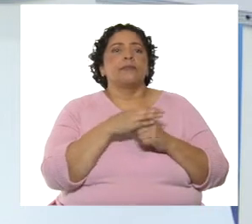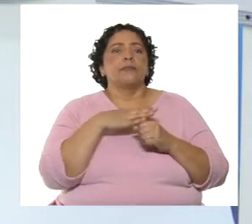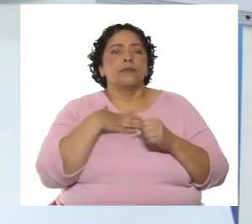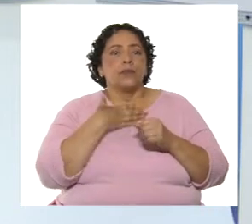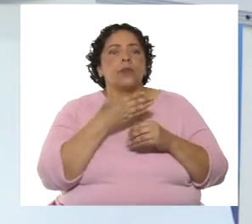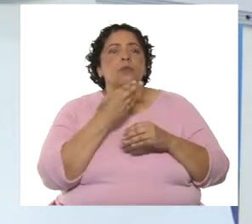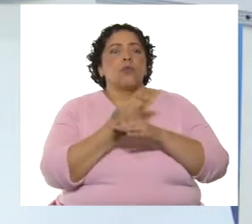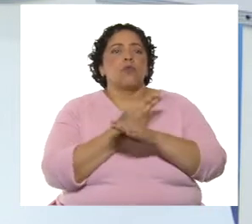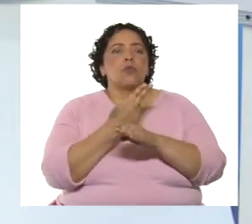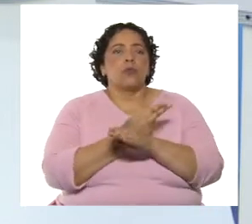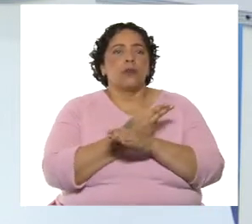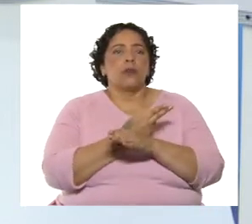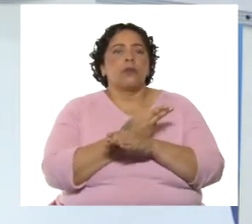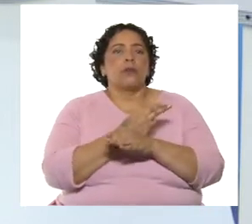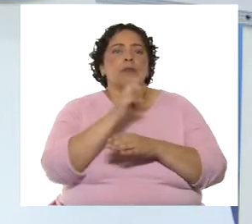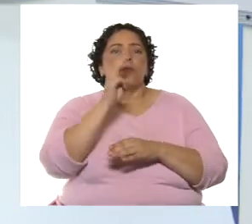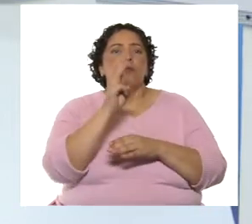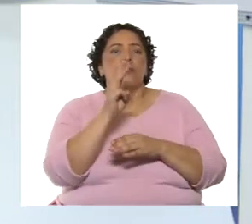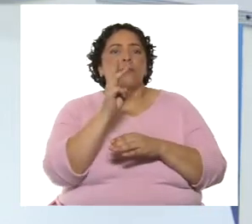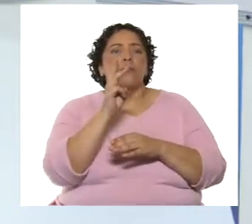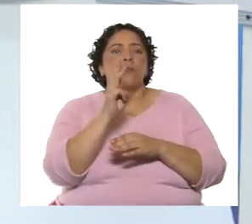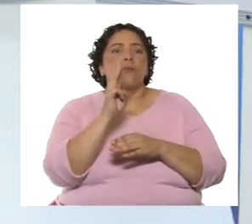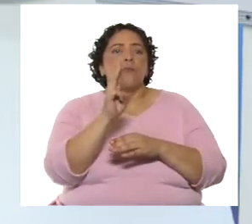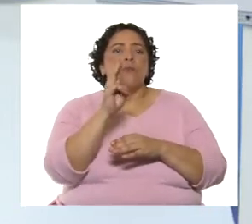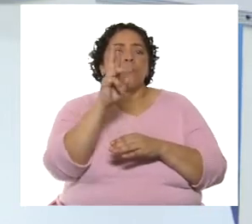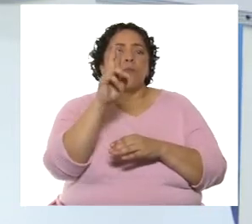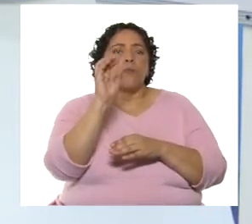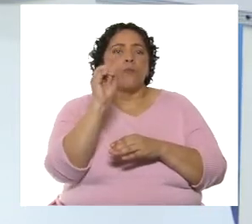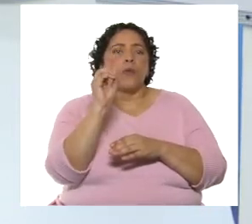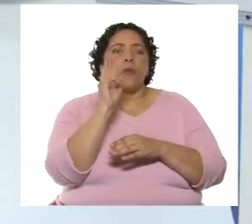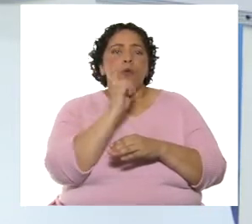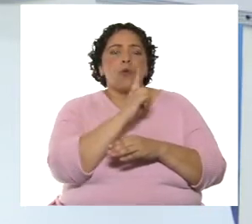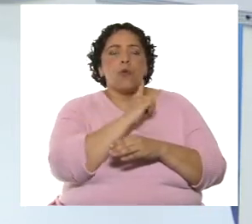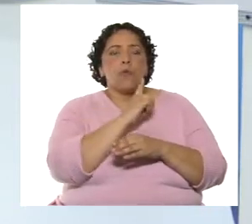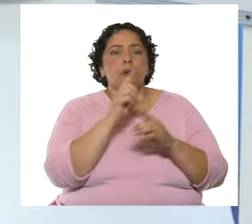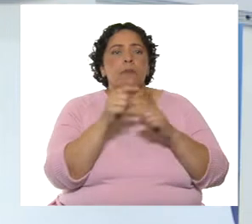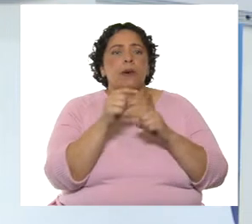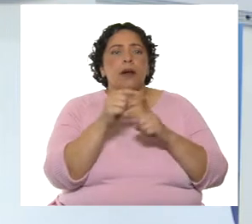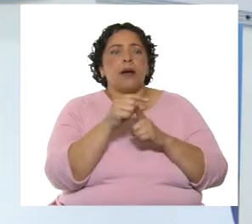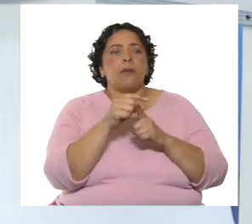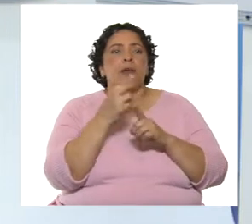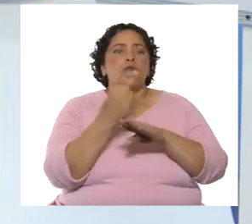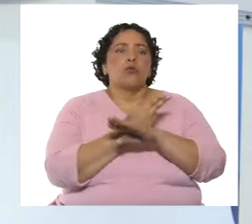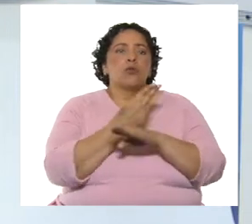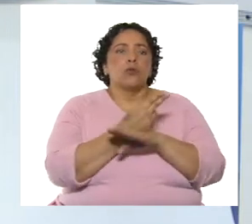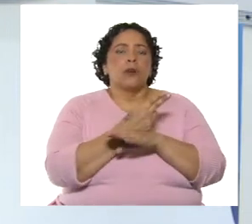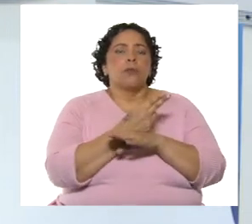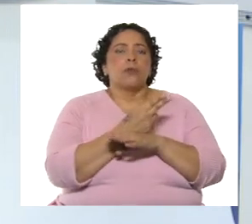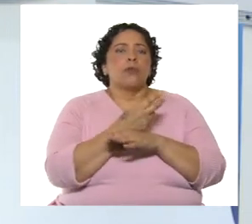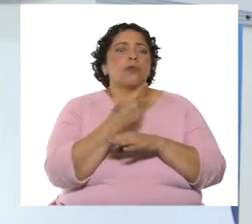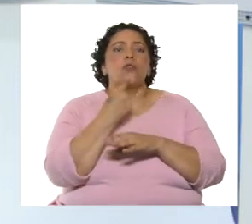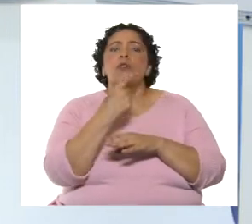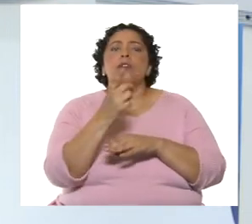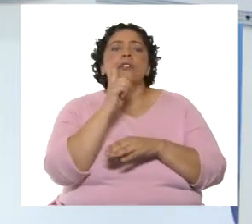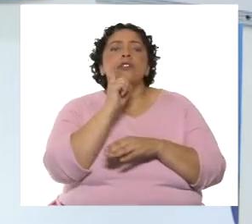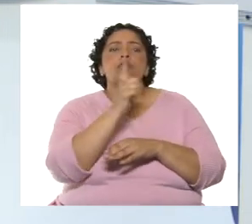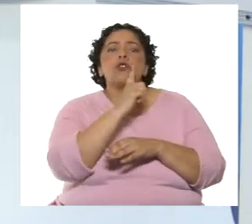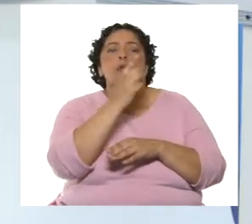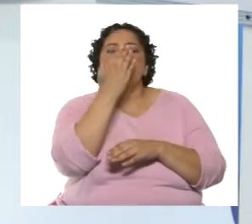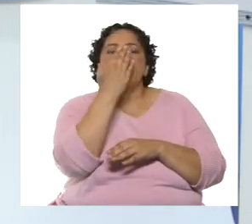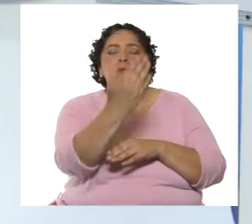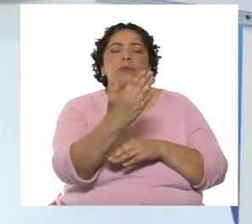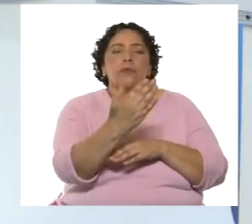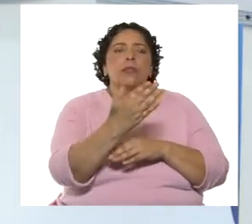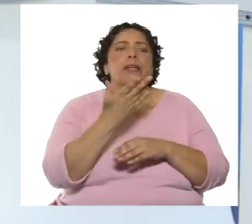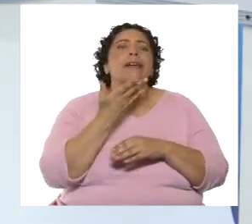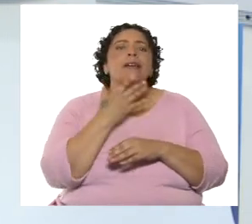verbos podemos utilizar los pronombres. ¿Qué son los pronombres? Son palabras que usamos para no decir el nombre de las personas. Por ejemplo, si yo